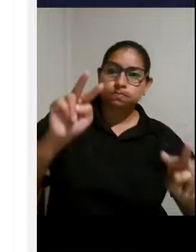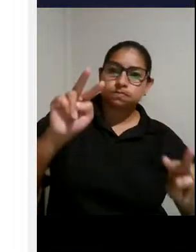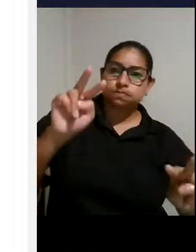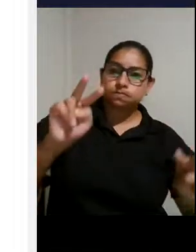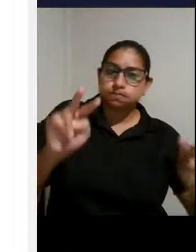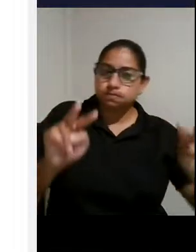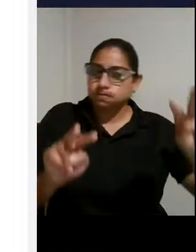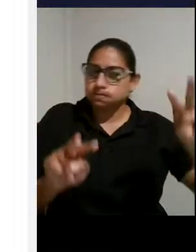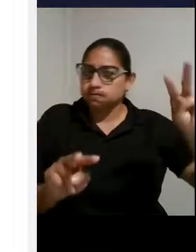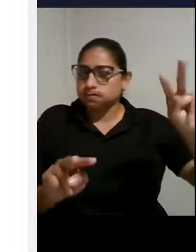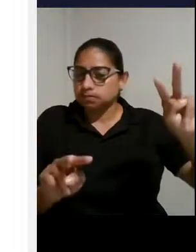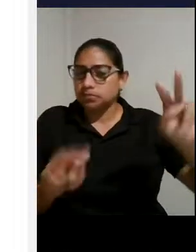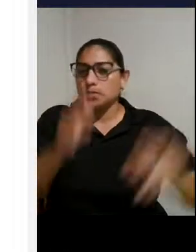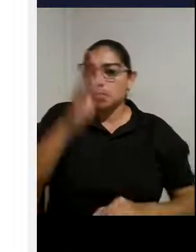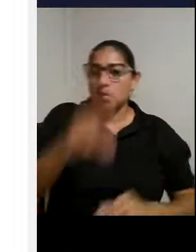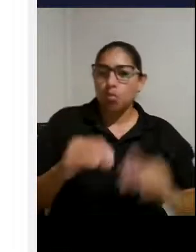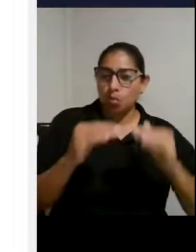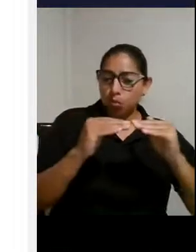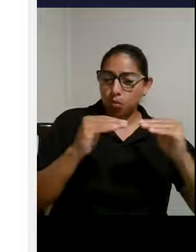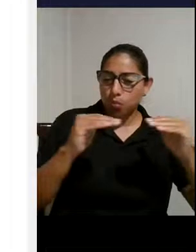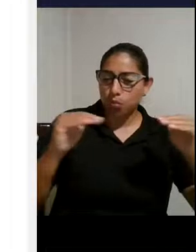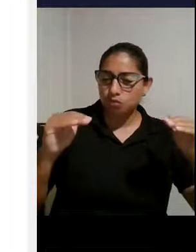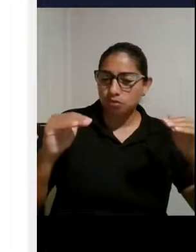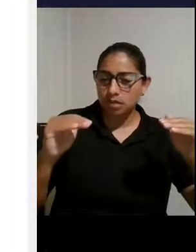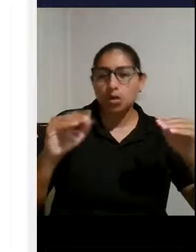una razón constante o